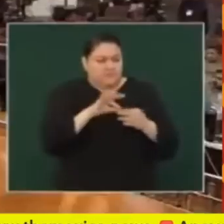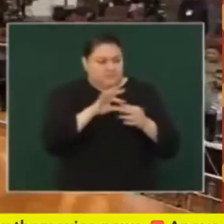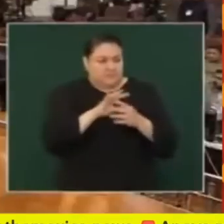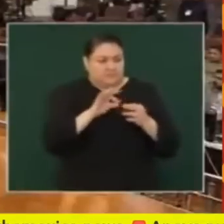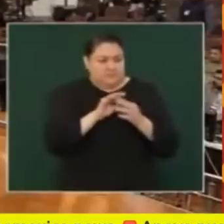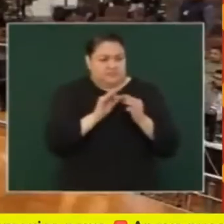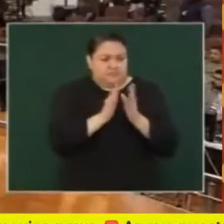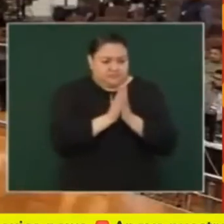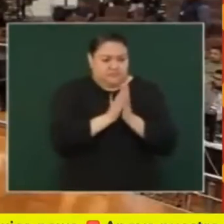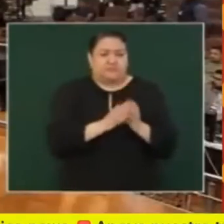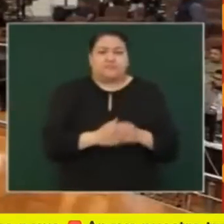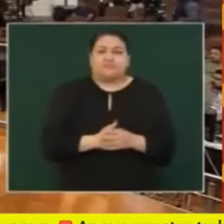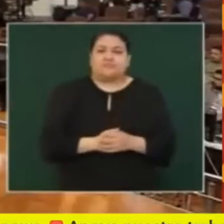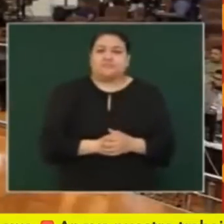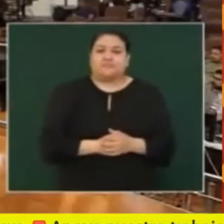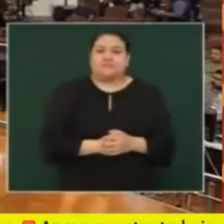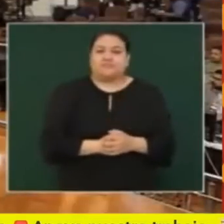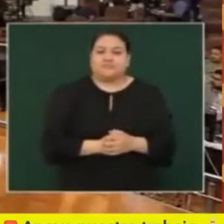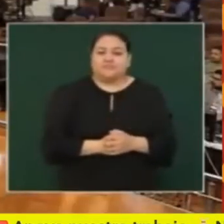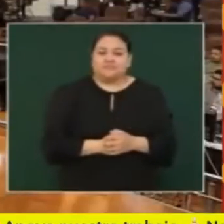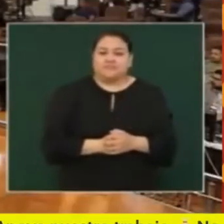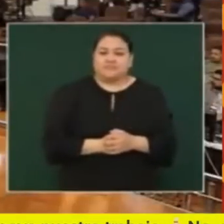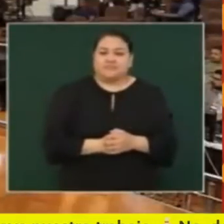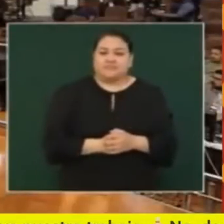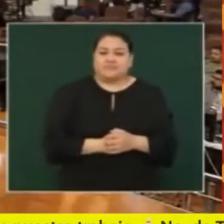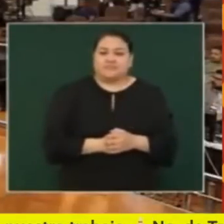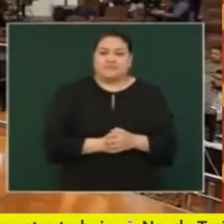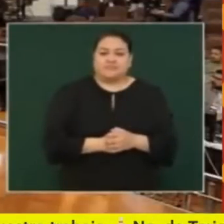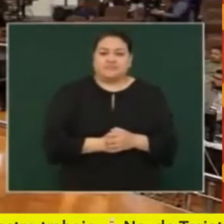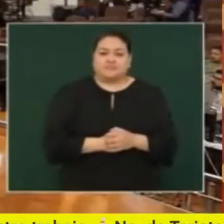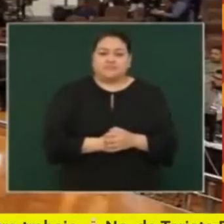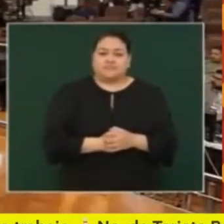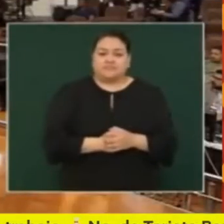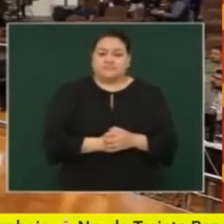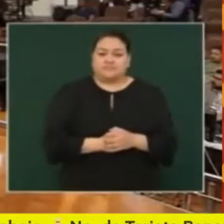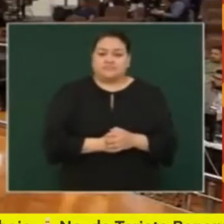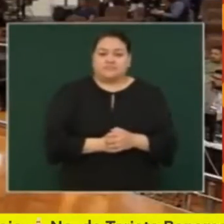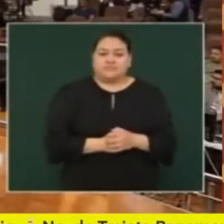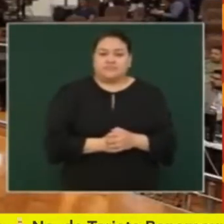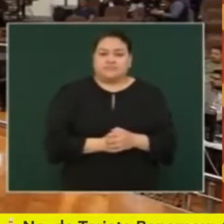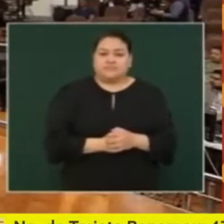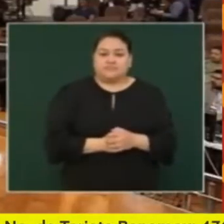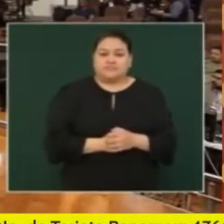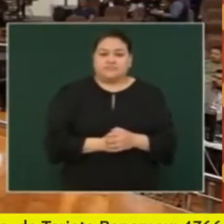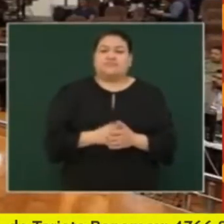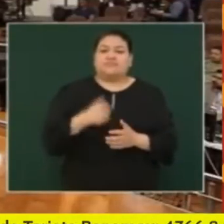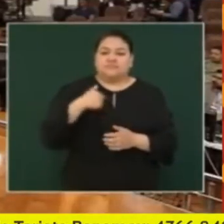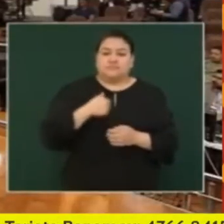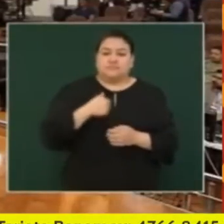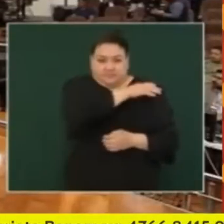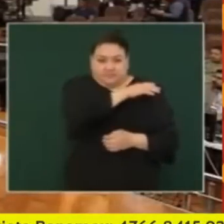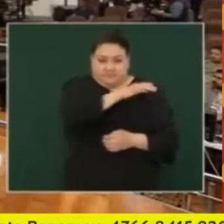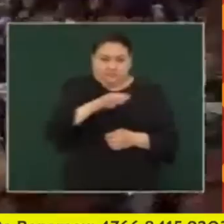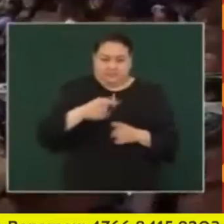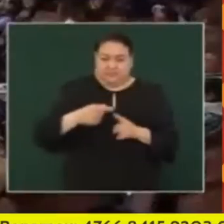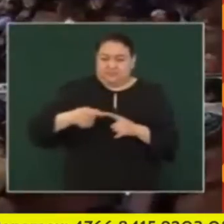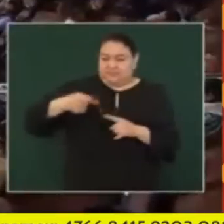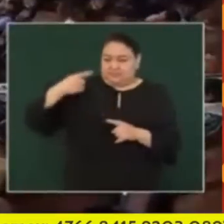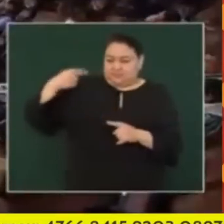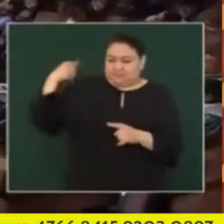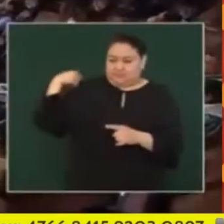que nos informa algo muy general sí algo muy general Hace unos